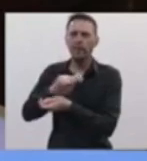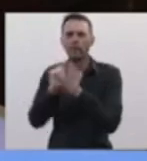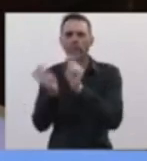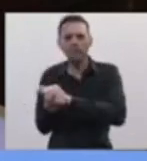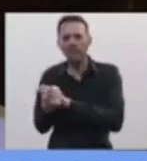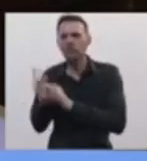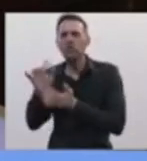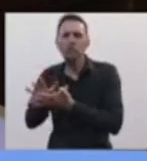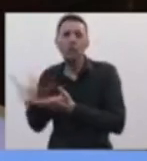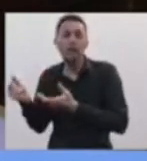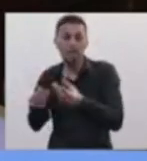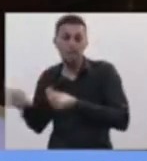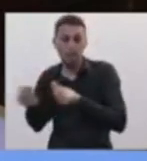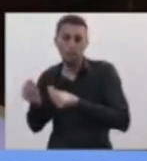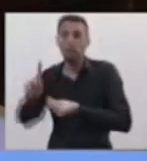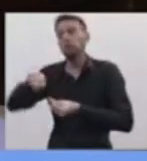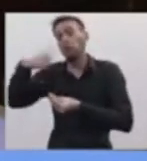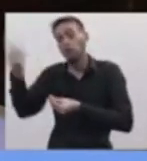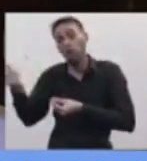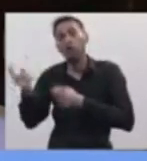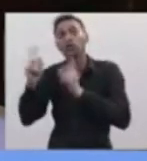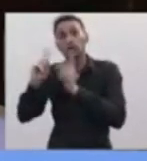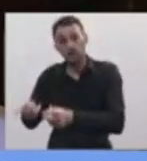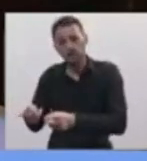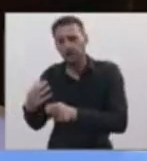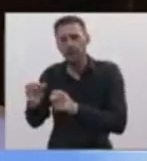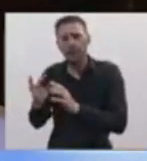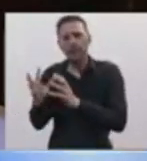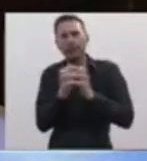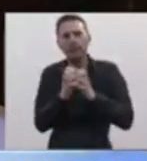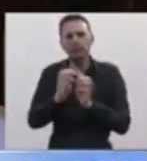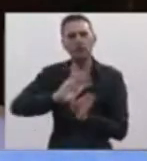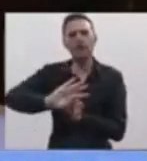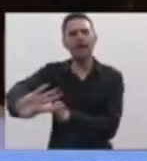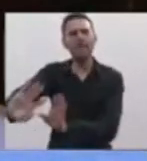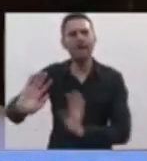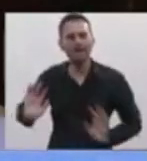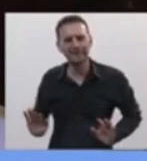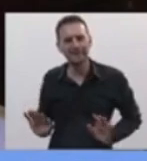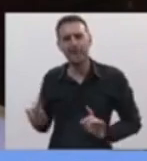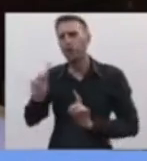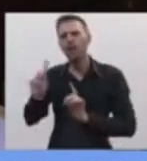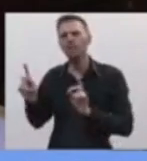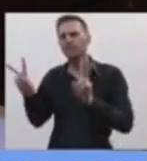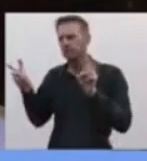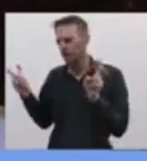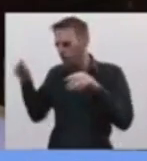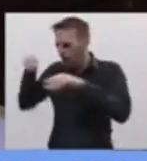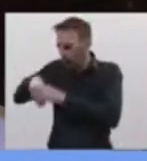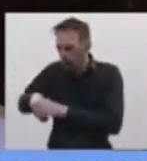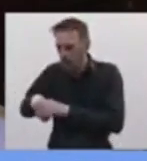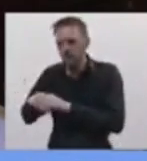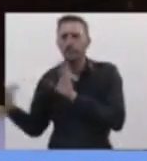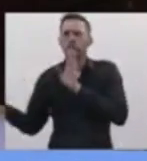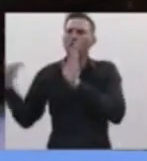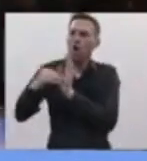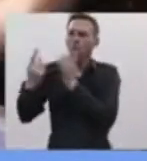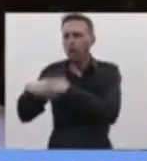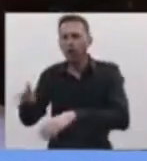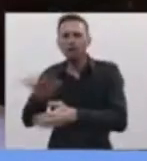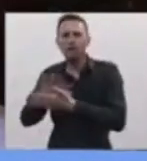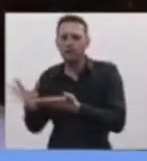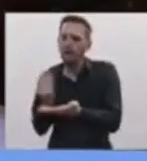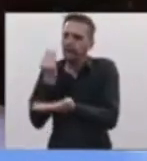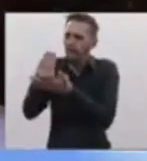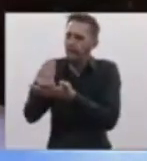presupuestarias así como otras iniciativas merecen una discusión aparte no que en la discusión presupuestaria creemos tributos nuevos hagamos bajas